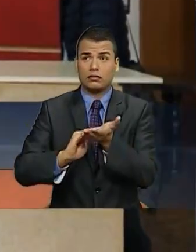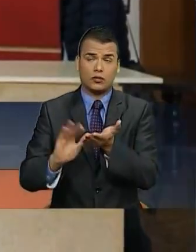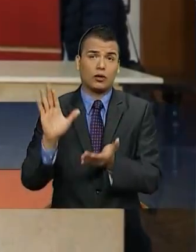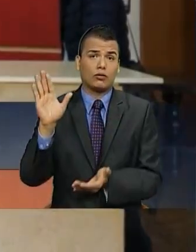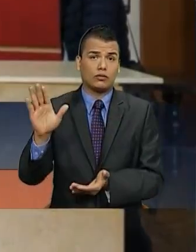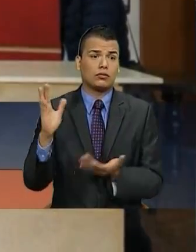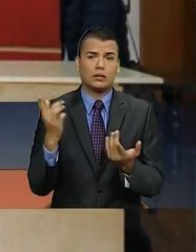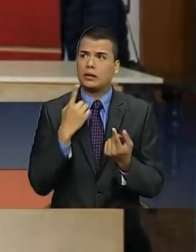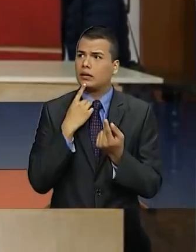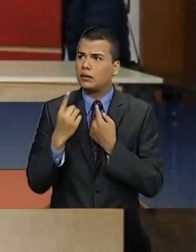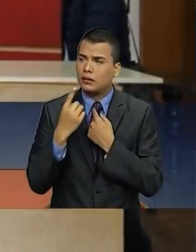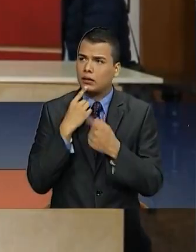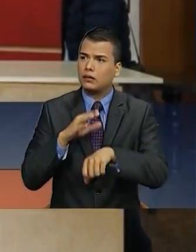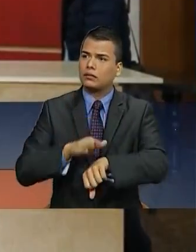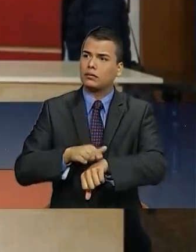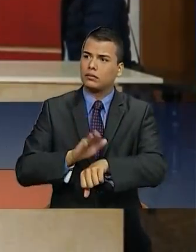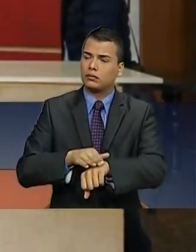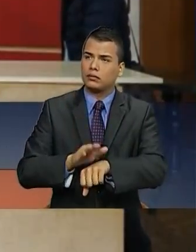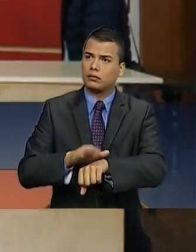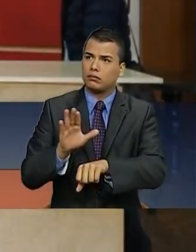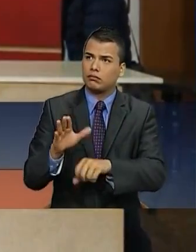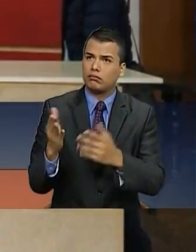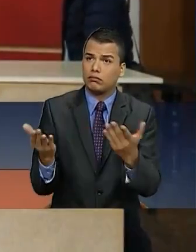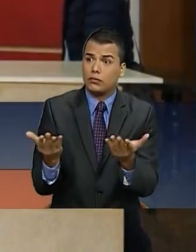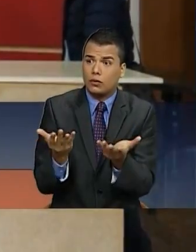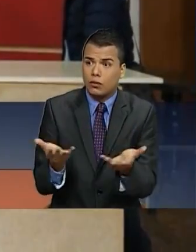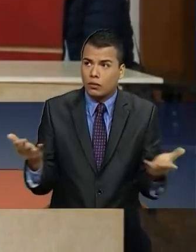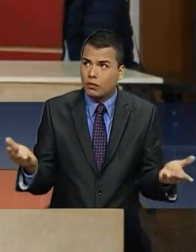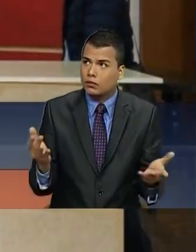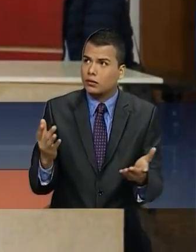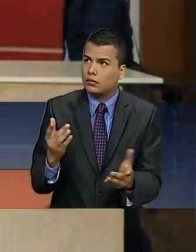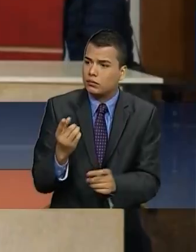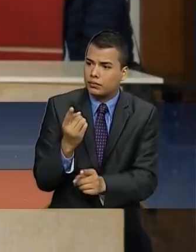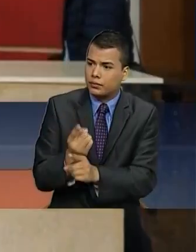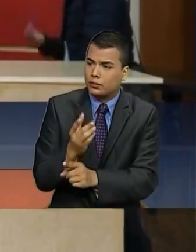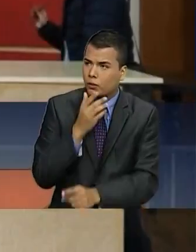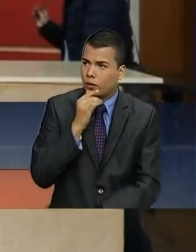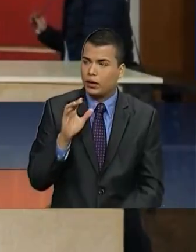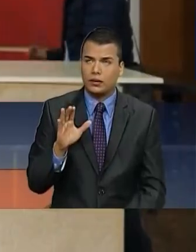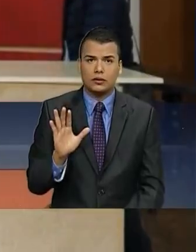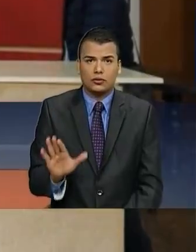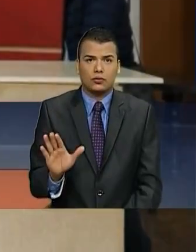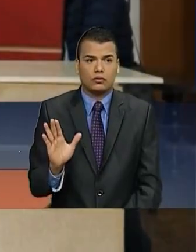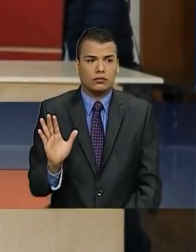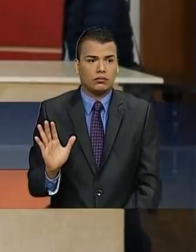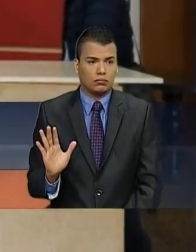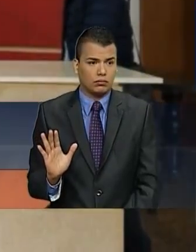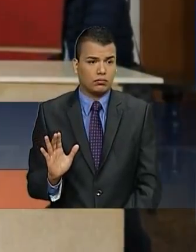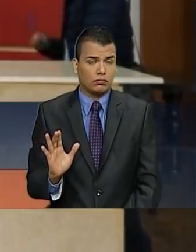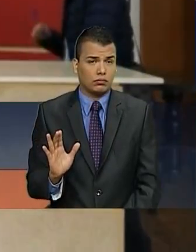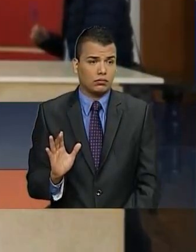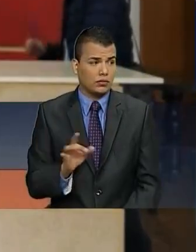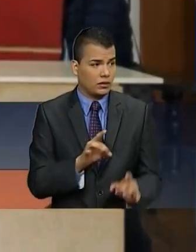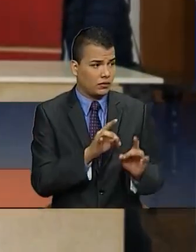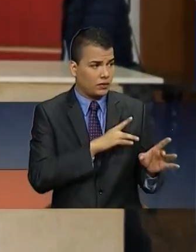se está hablando de que Hay cosas que no se han cumplido, ¿cierto? Bien prácticas. ¿Cumplir la